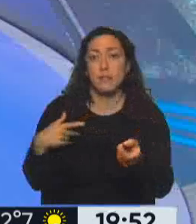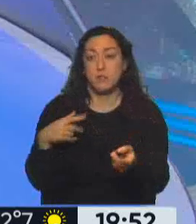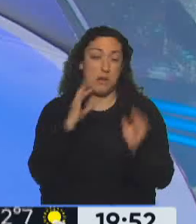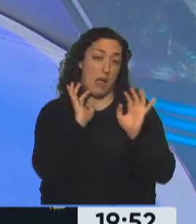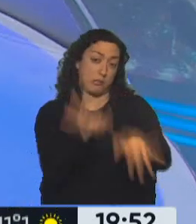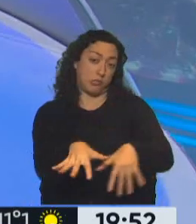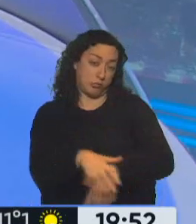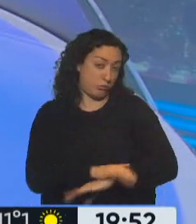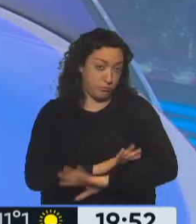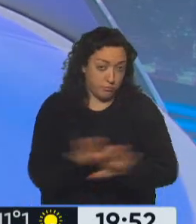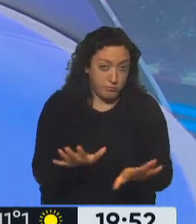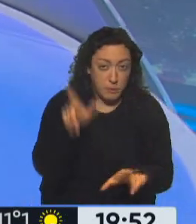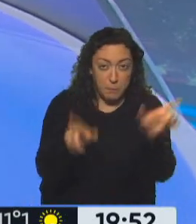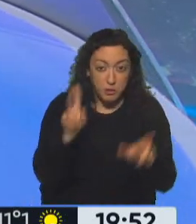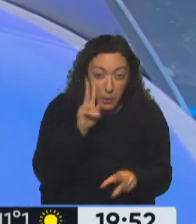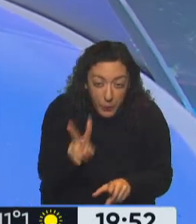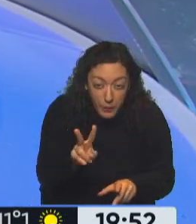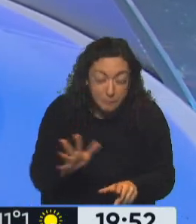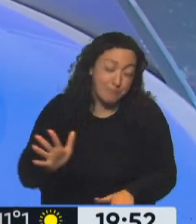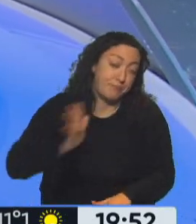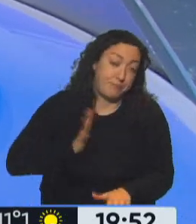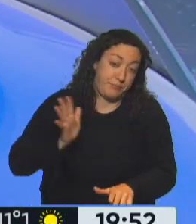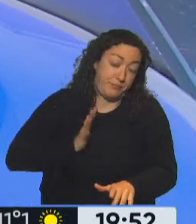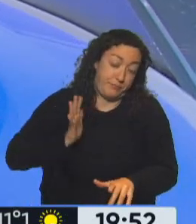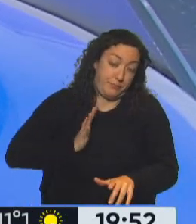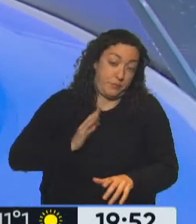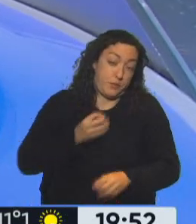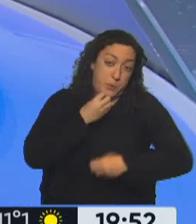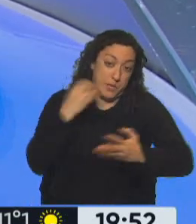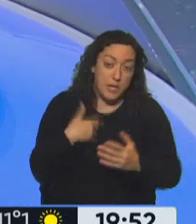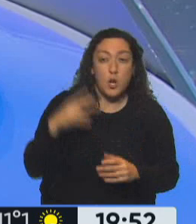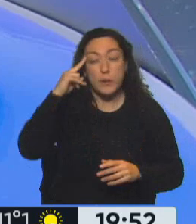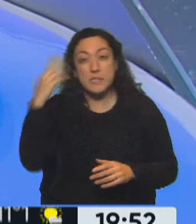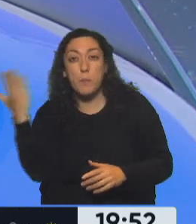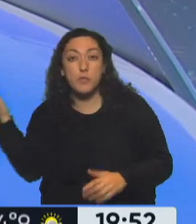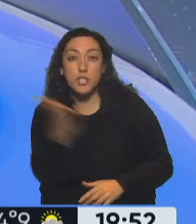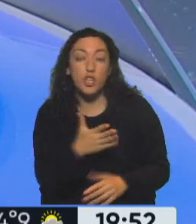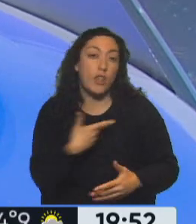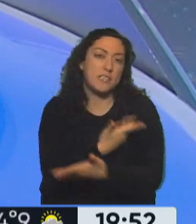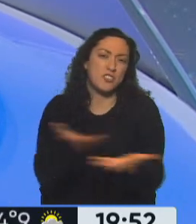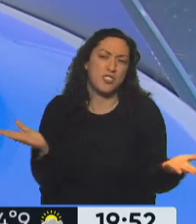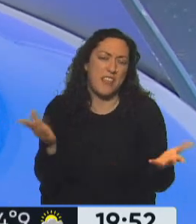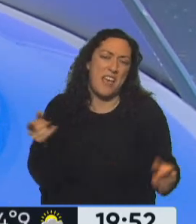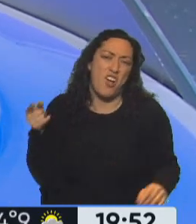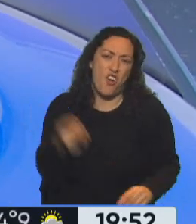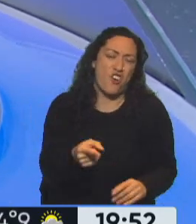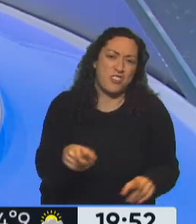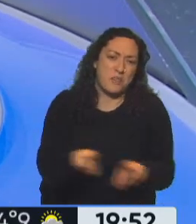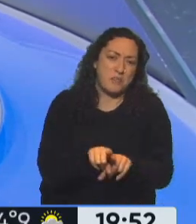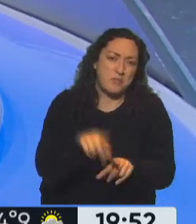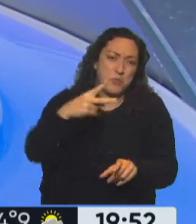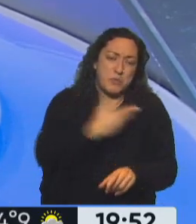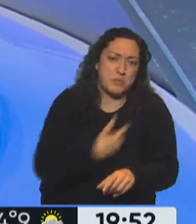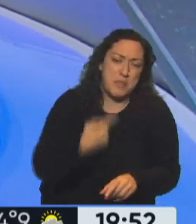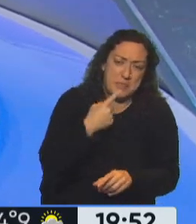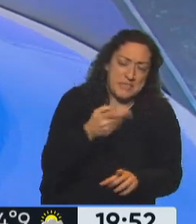la verdad. Yo creo que a cualquier persona que lo ve le genera Ahí eso. va. Y me parece que el 95% de la sociedad está a favor de eso, está en contra de lo que dice Villarruel, está a favor